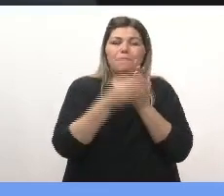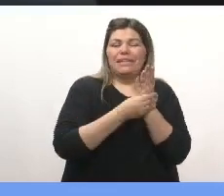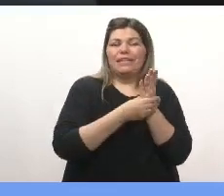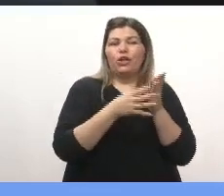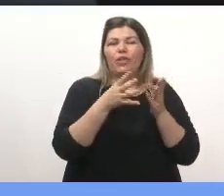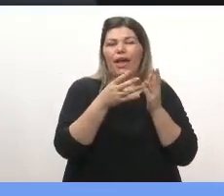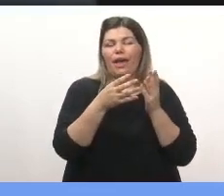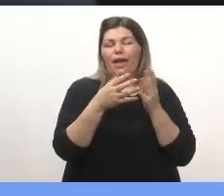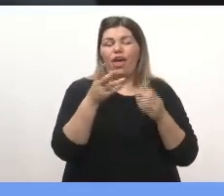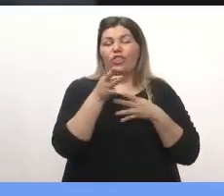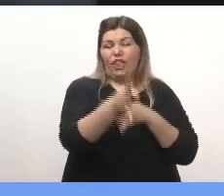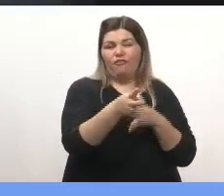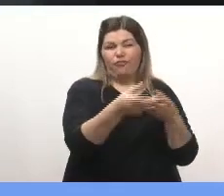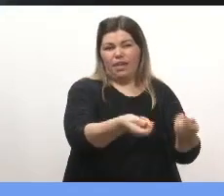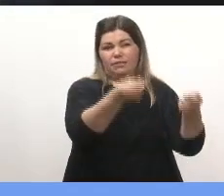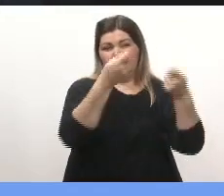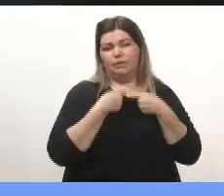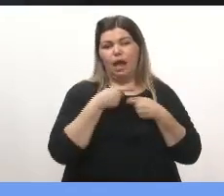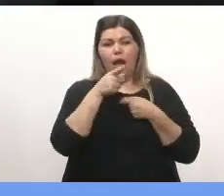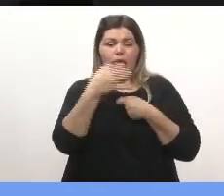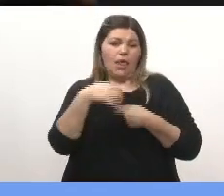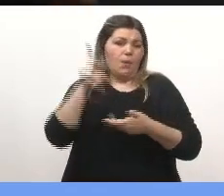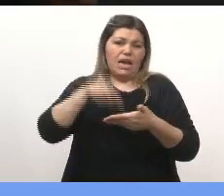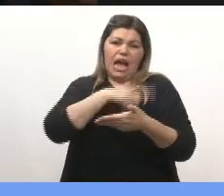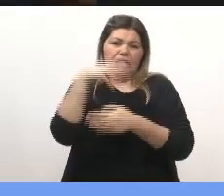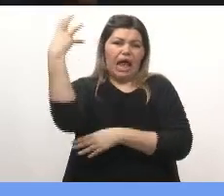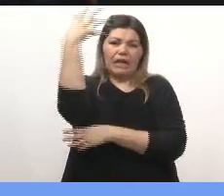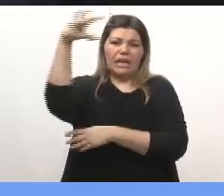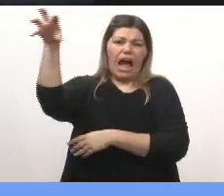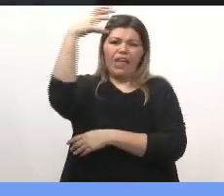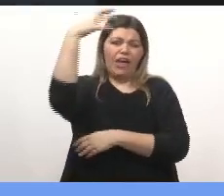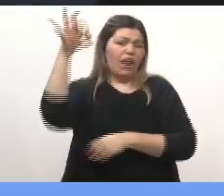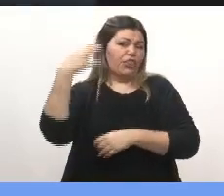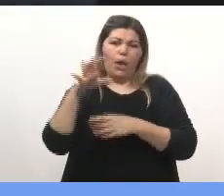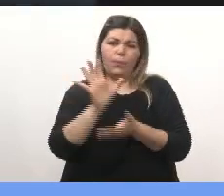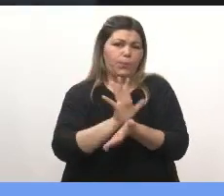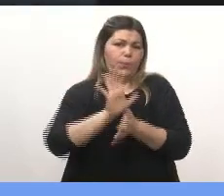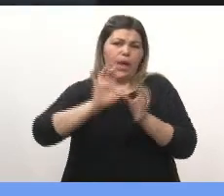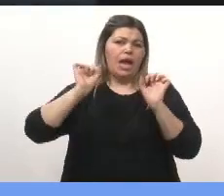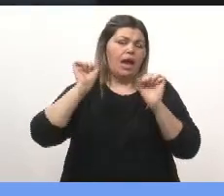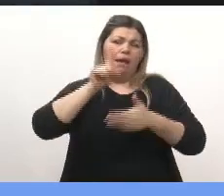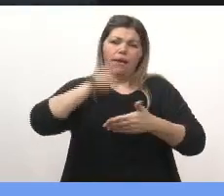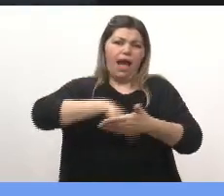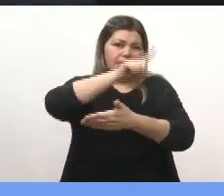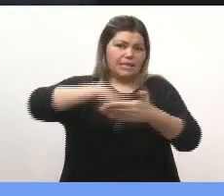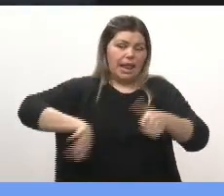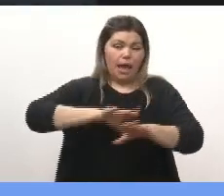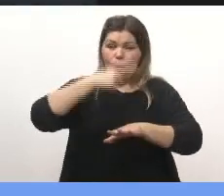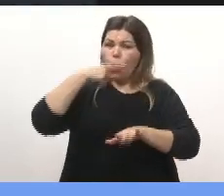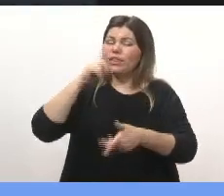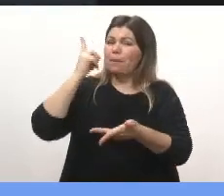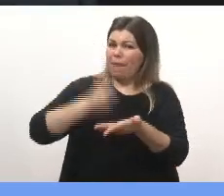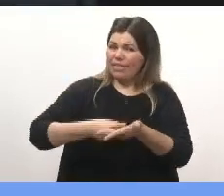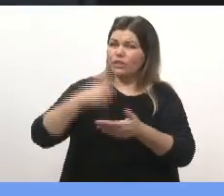que es ni más ni menos que cancelar el funcionamiento de este radar. Esta última decisión de la cancelación definitiva del radar se dio